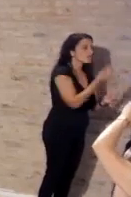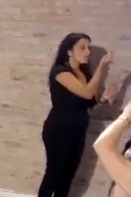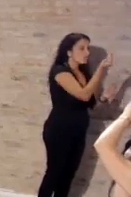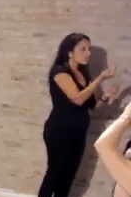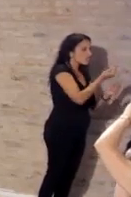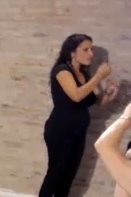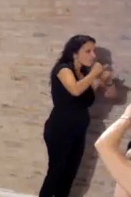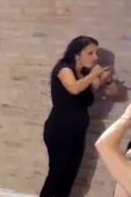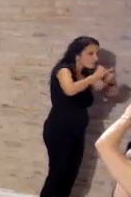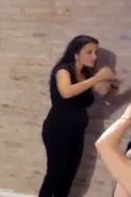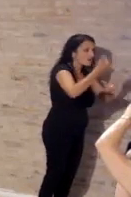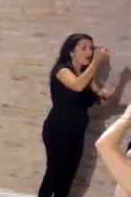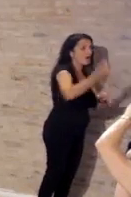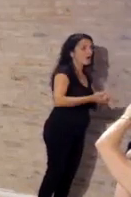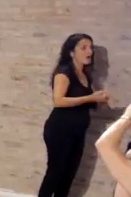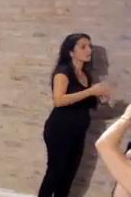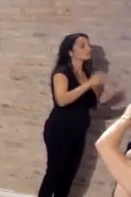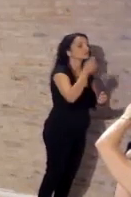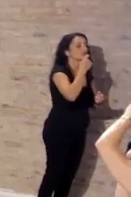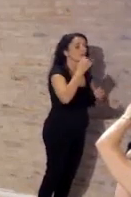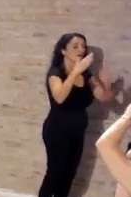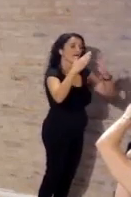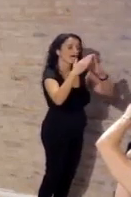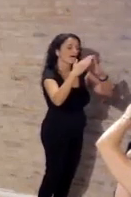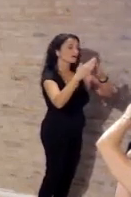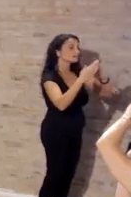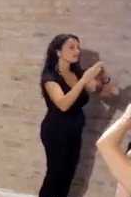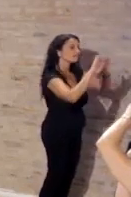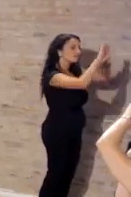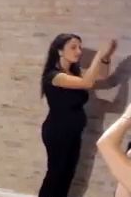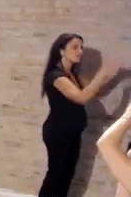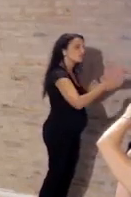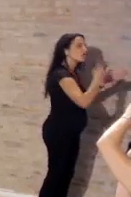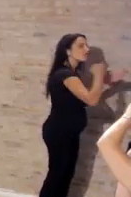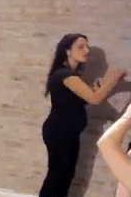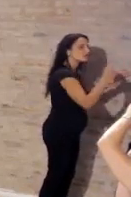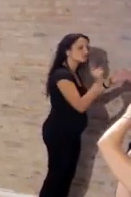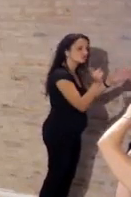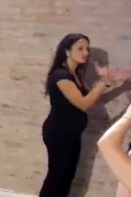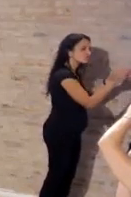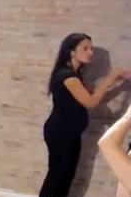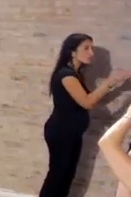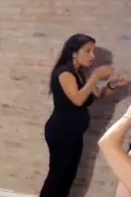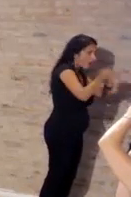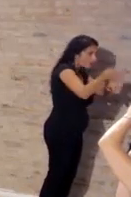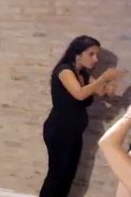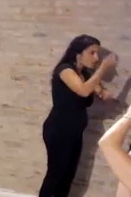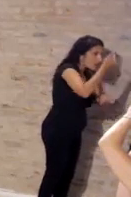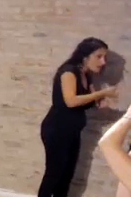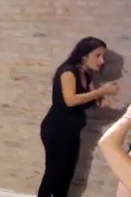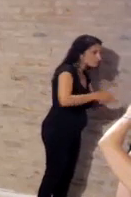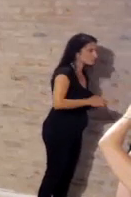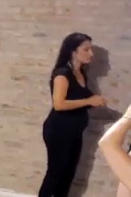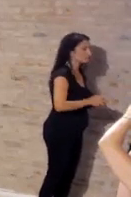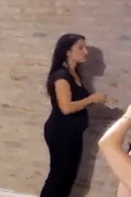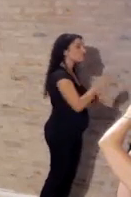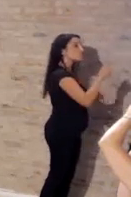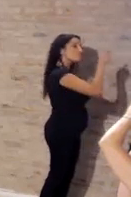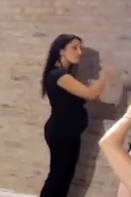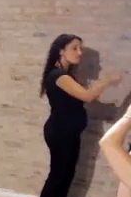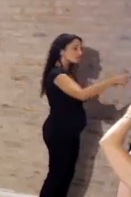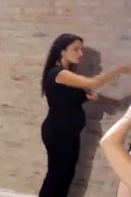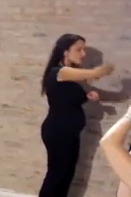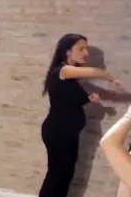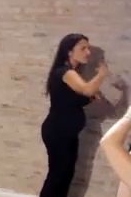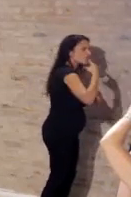hay pictogramas hay accesibilidad en el trayecto desde la vivienda hasta el centro de denuncia el personal de los centros de denuncia